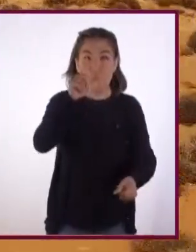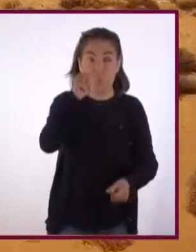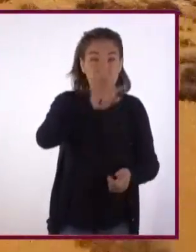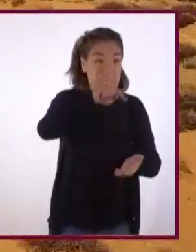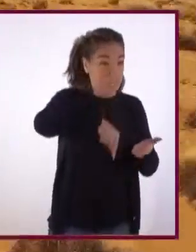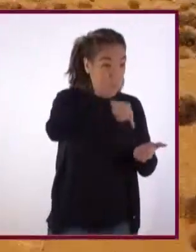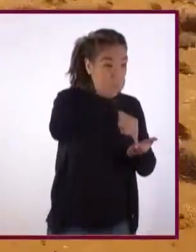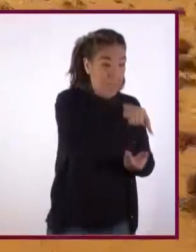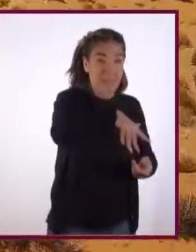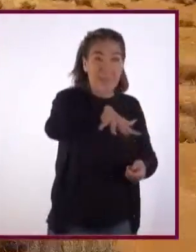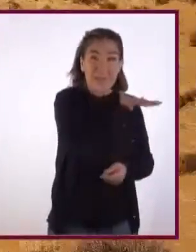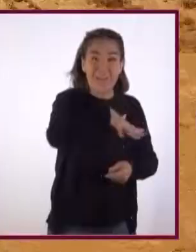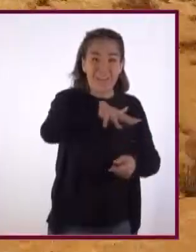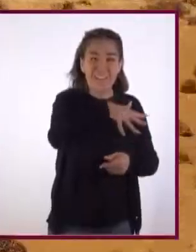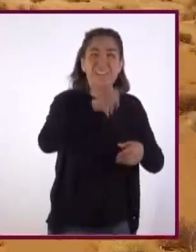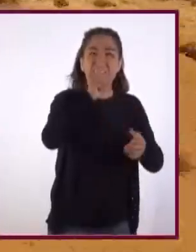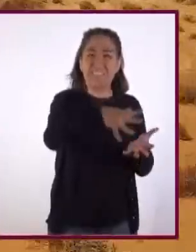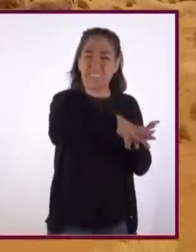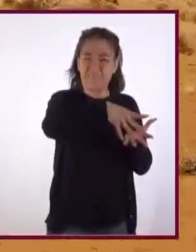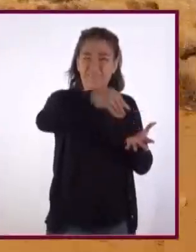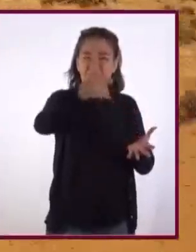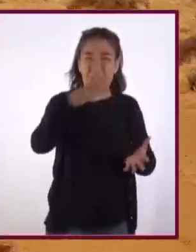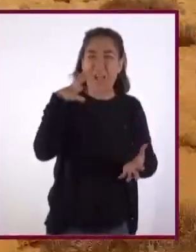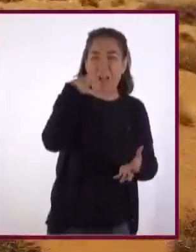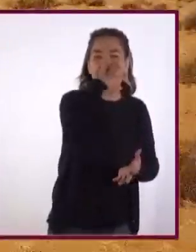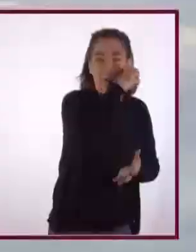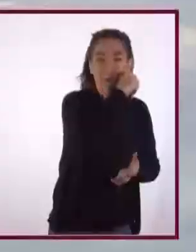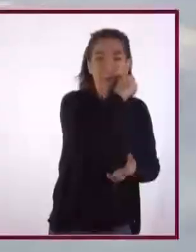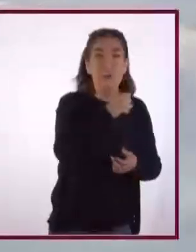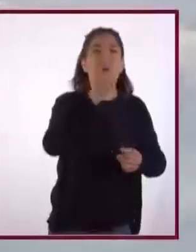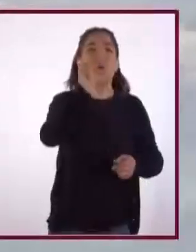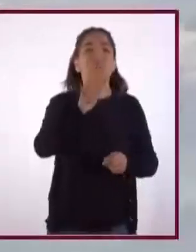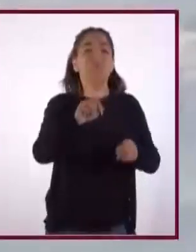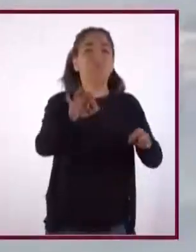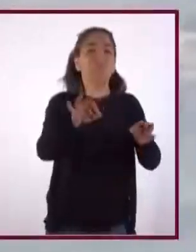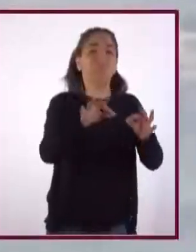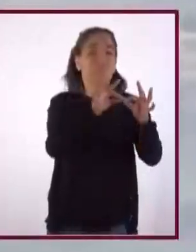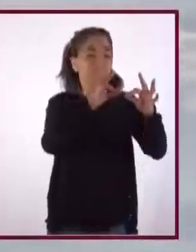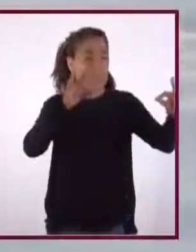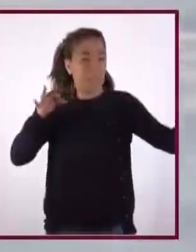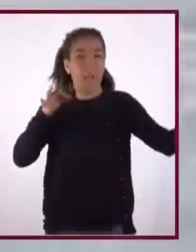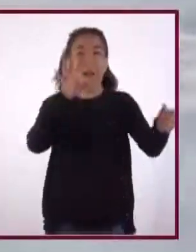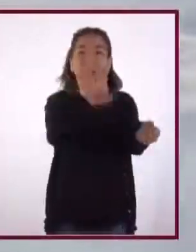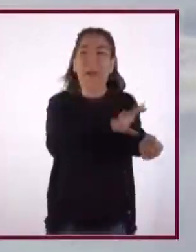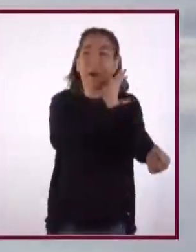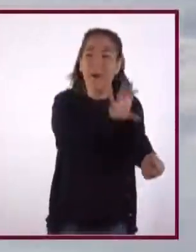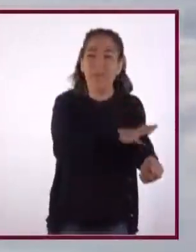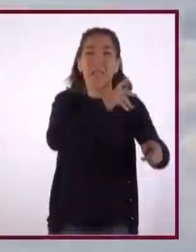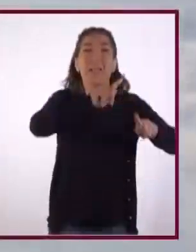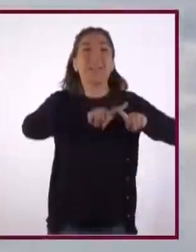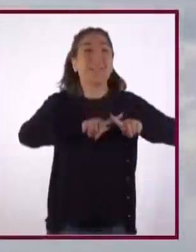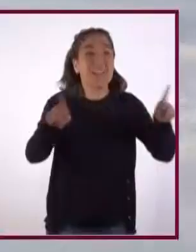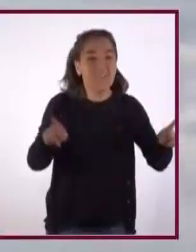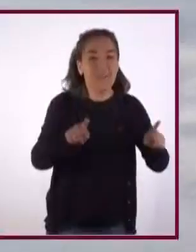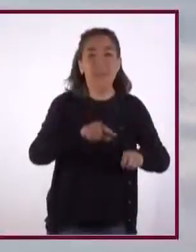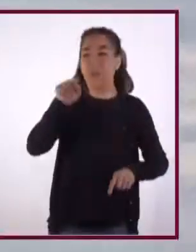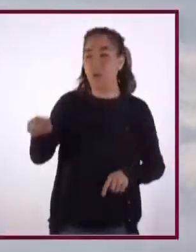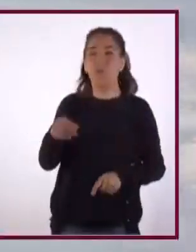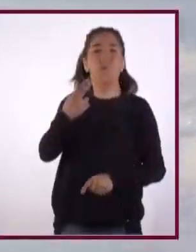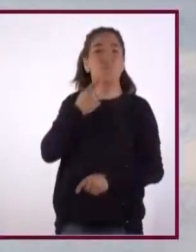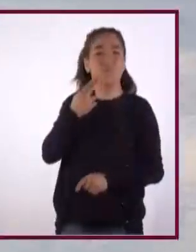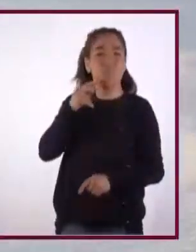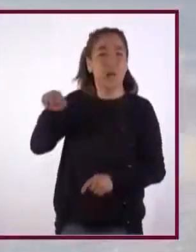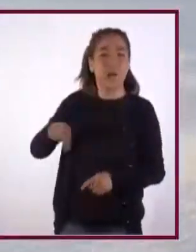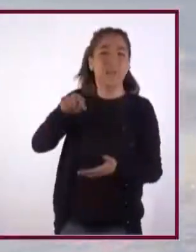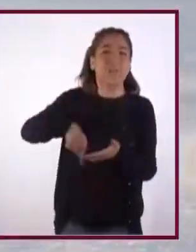una zona desértica, va a utilizar un diámetro de cable o de alambre diferente al que utilizaría en